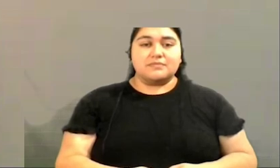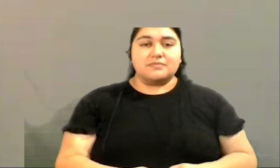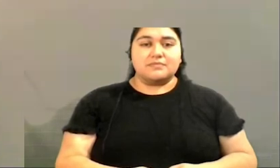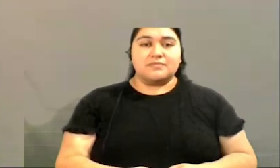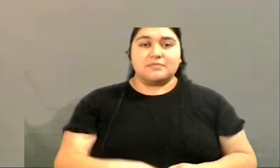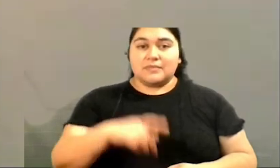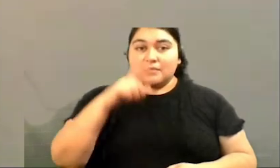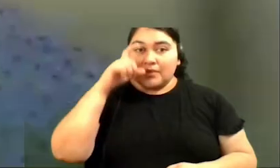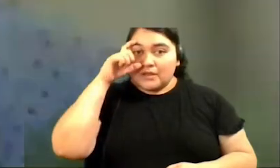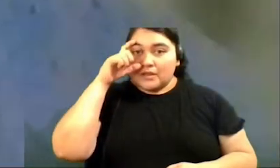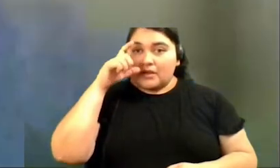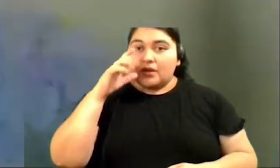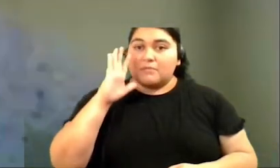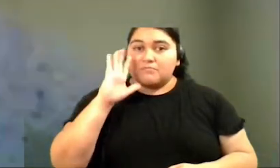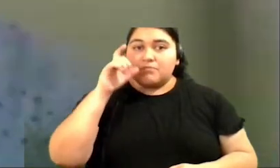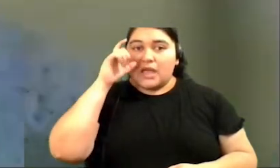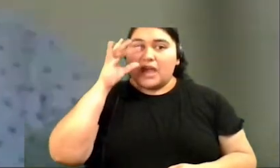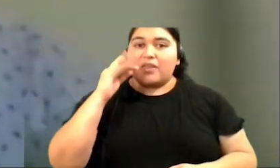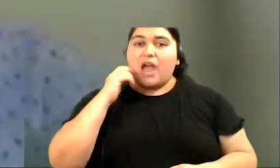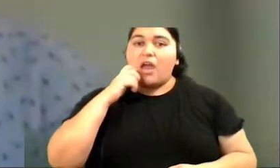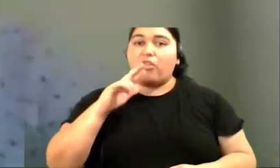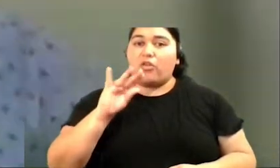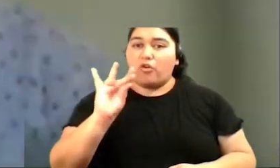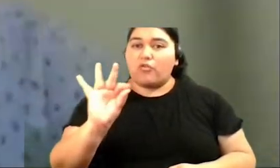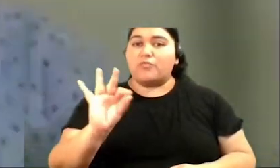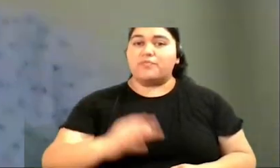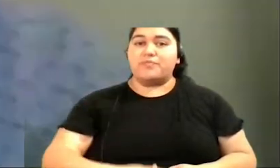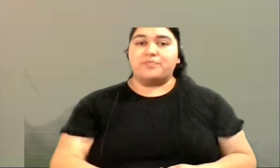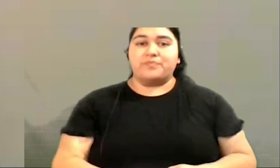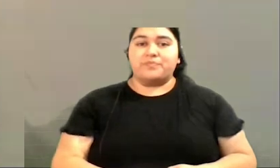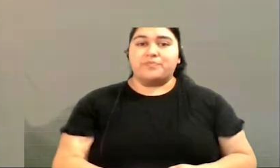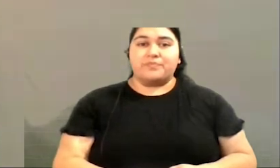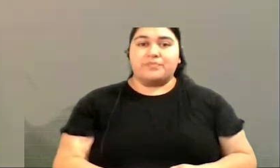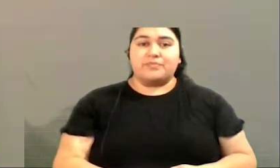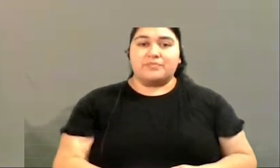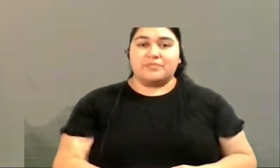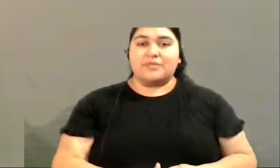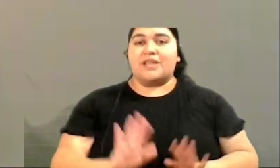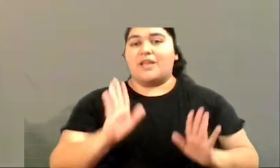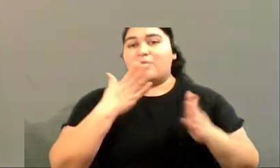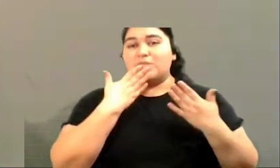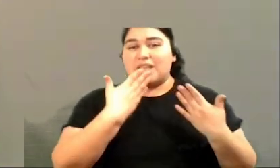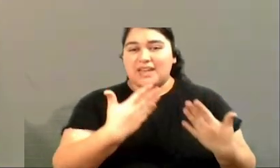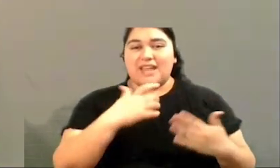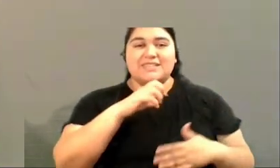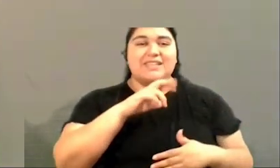Edgardo. Bárbaro. Ahí está. Gracias, Rocío. Excelente. Gracias, Cristina.